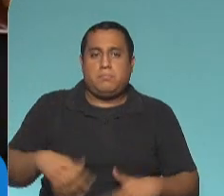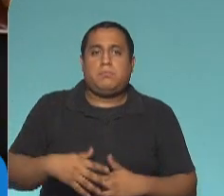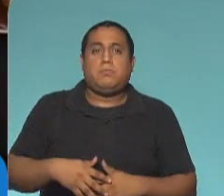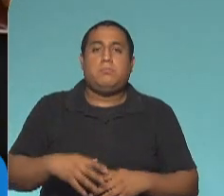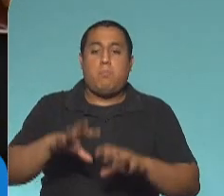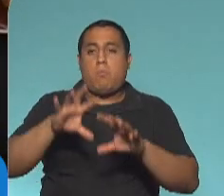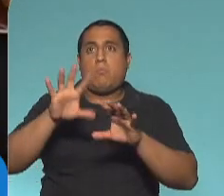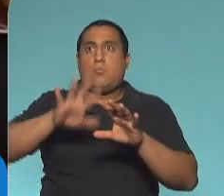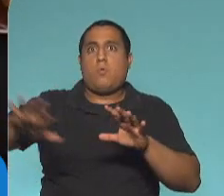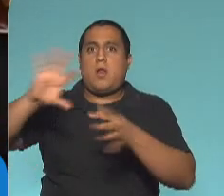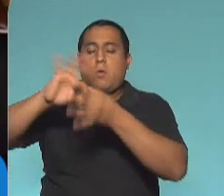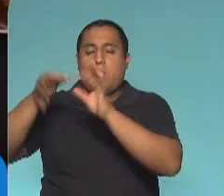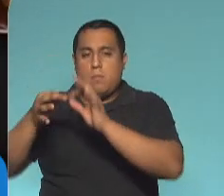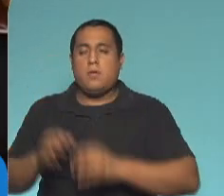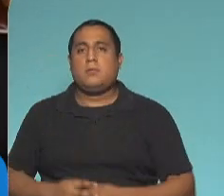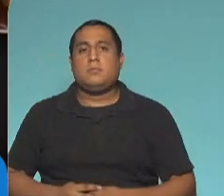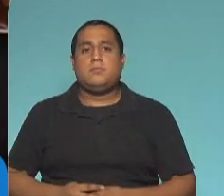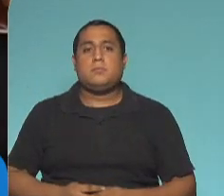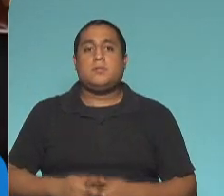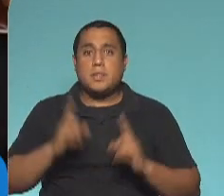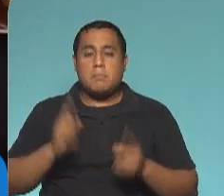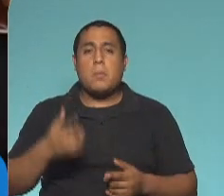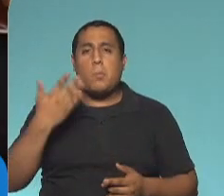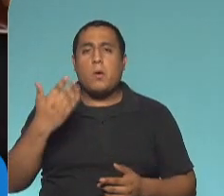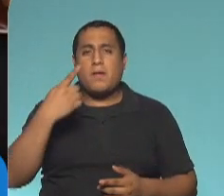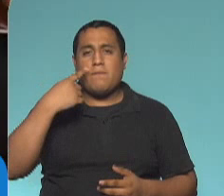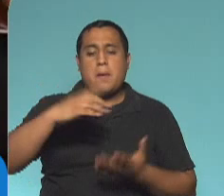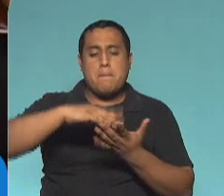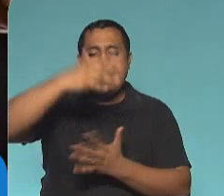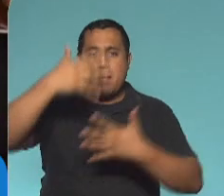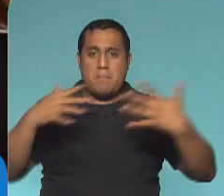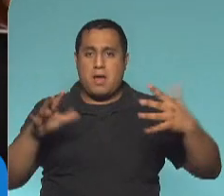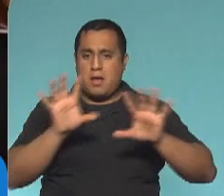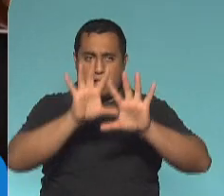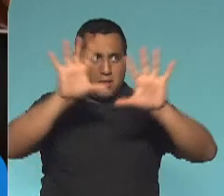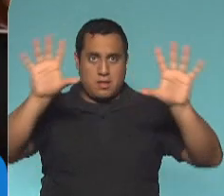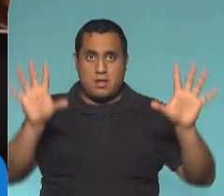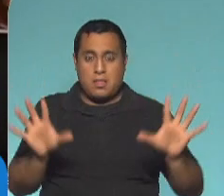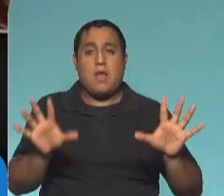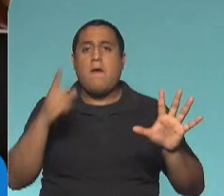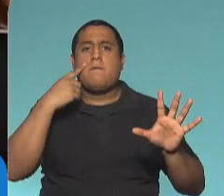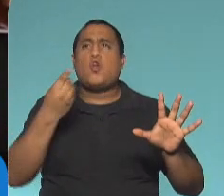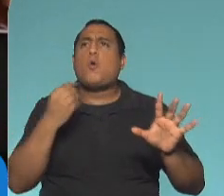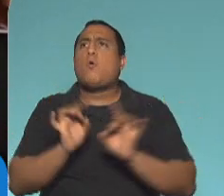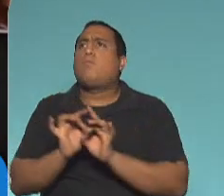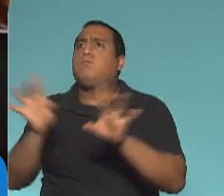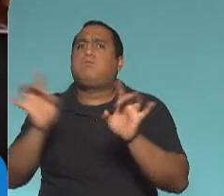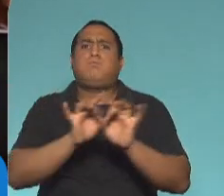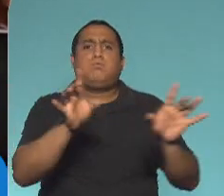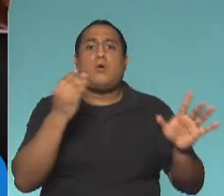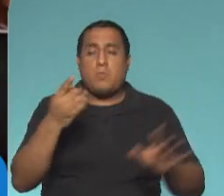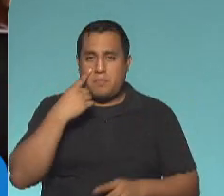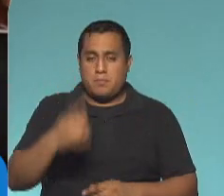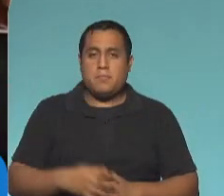el continente europeo. Y también lo podemos ver en un mapa dinámico, en el contexto de cómo fue avanzando. A medida que